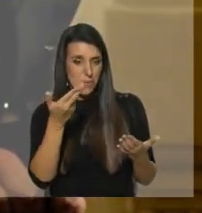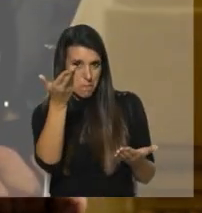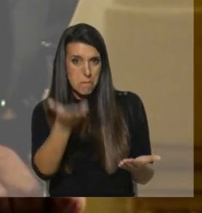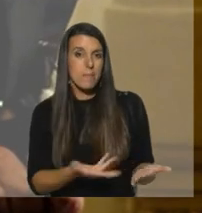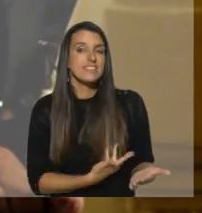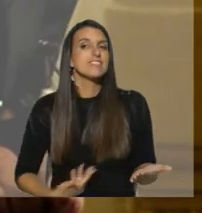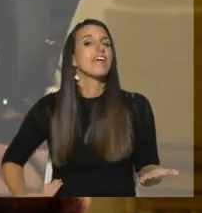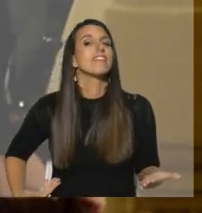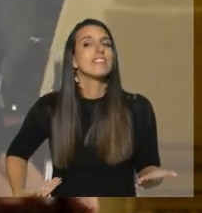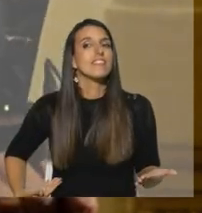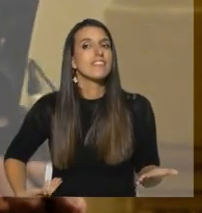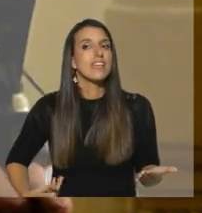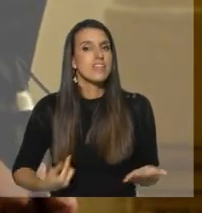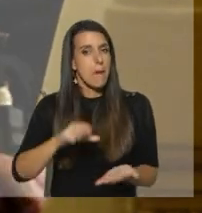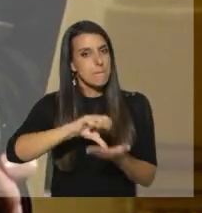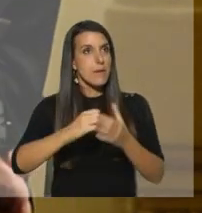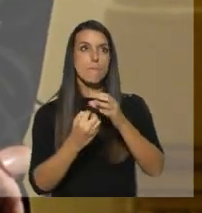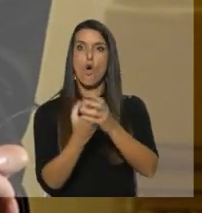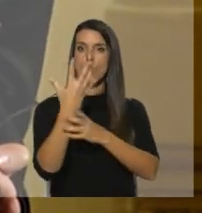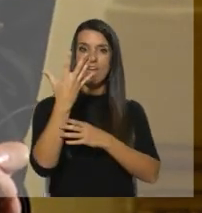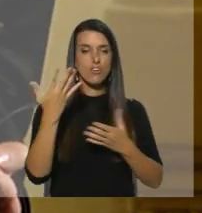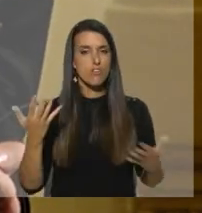presidente de un país moderno?